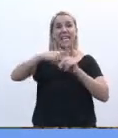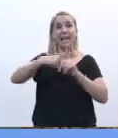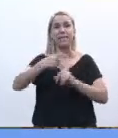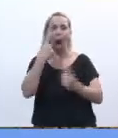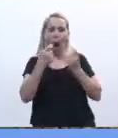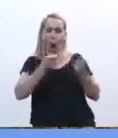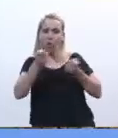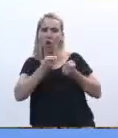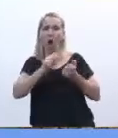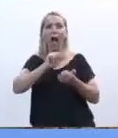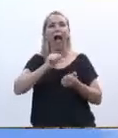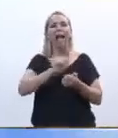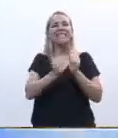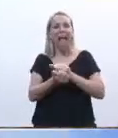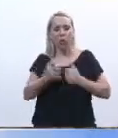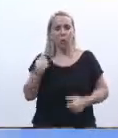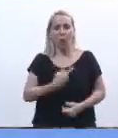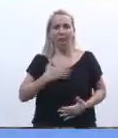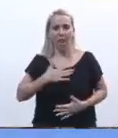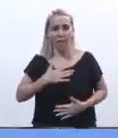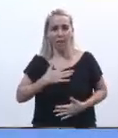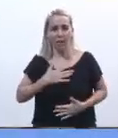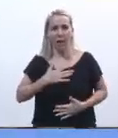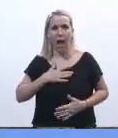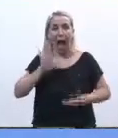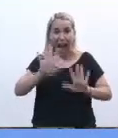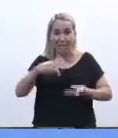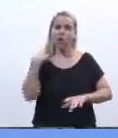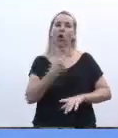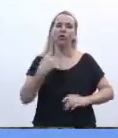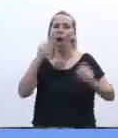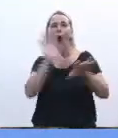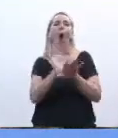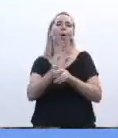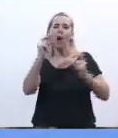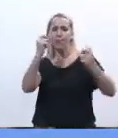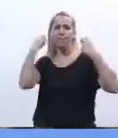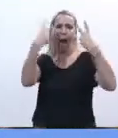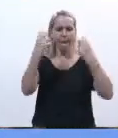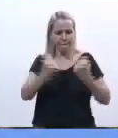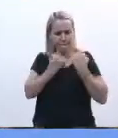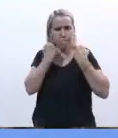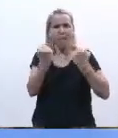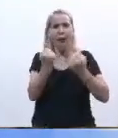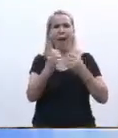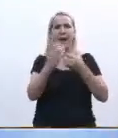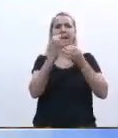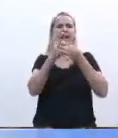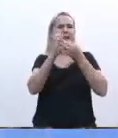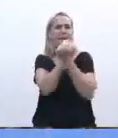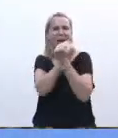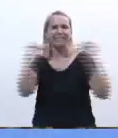sexualidad. Estas son prácticas nuestras de rebeldía, de empoderamiento, de libertad.